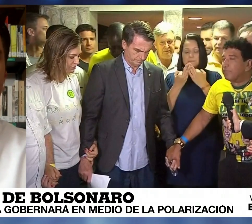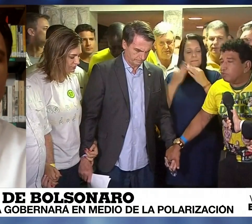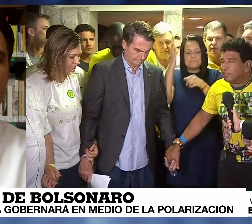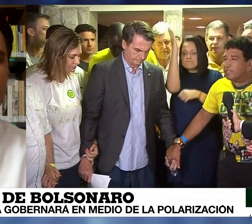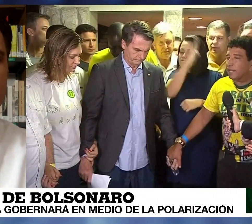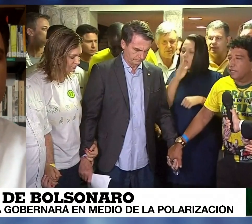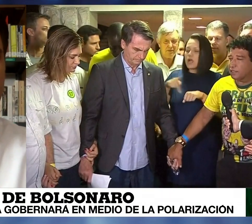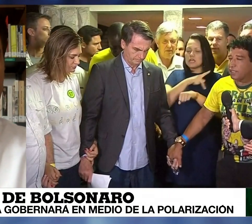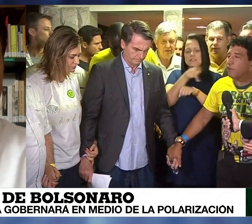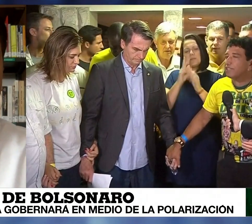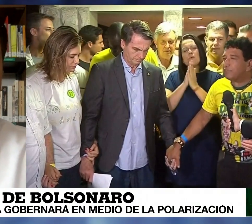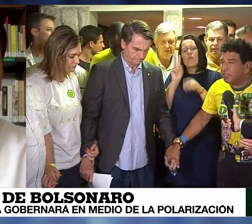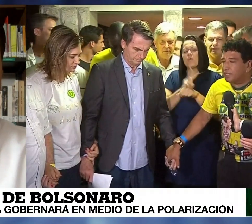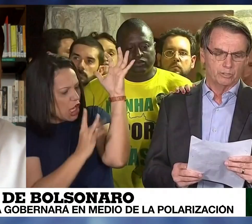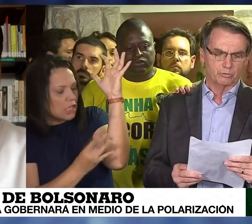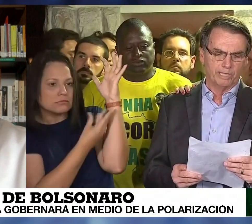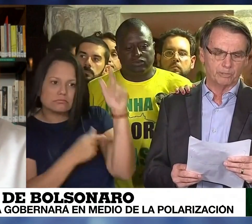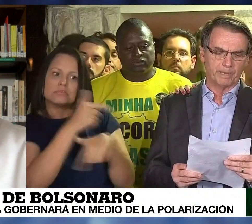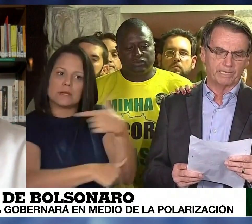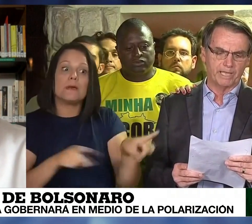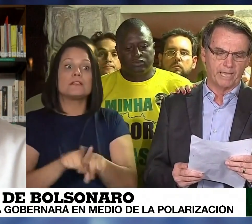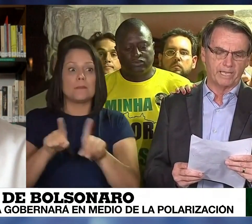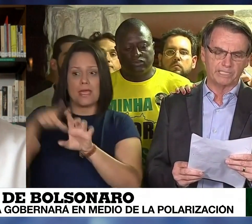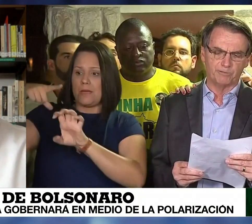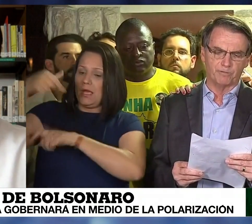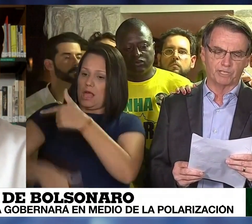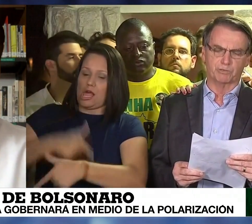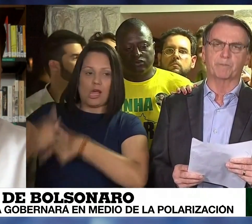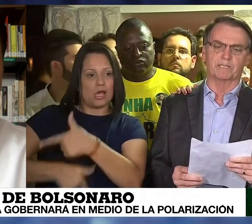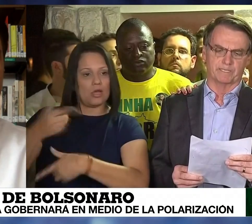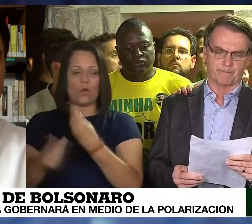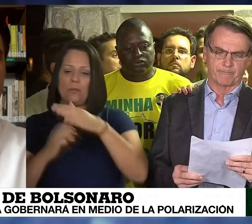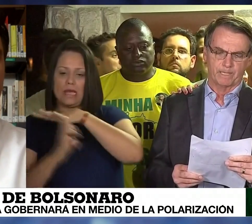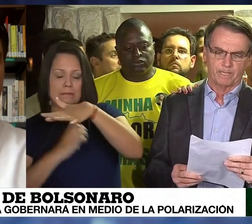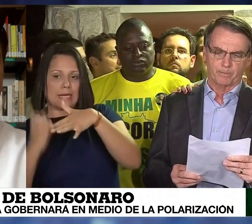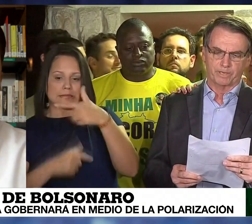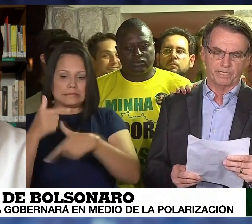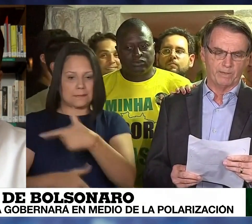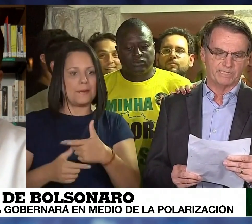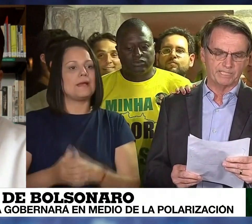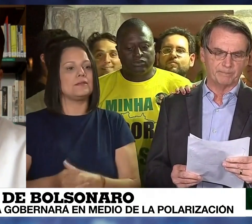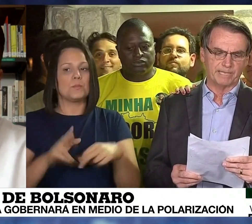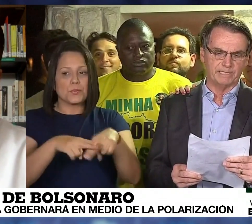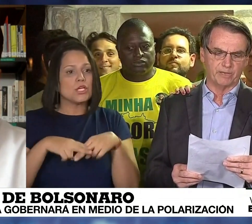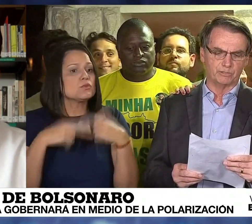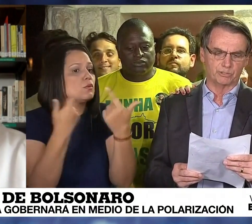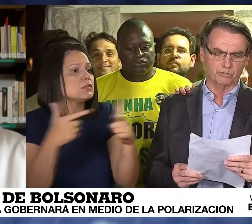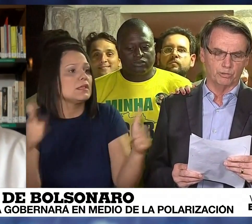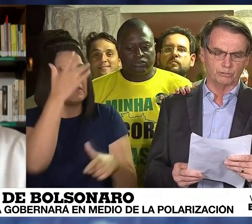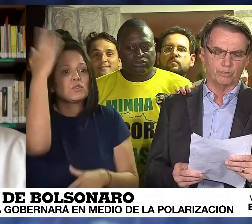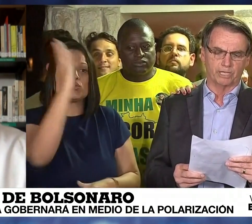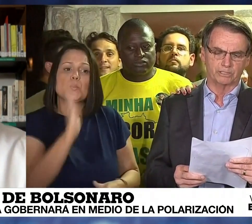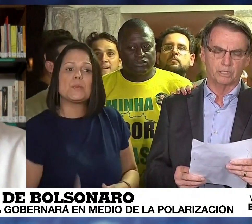para la segunda vuelta y esto muestra que por sus acciones que por lo menos respeta el proceso electoral de la democracia